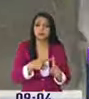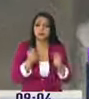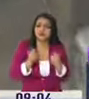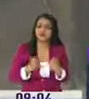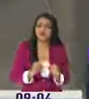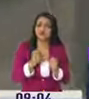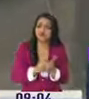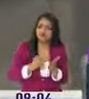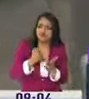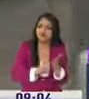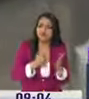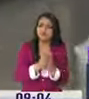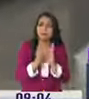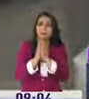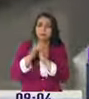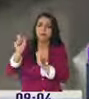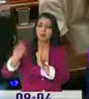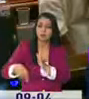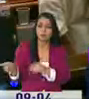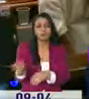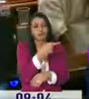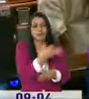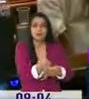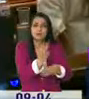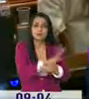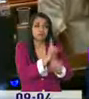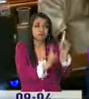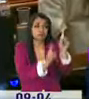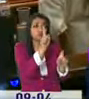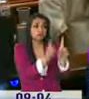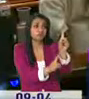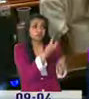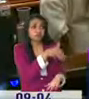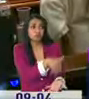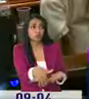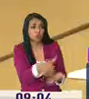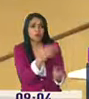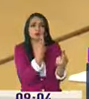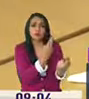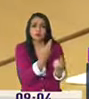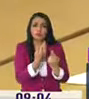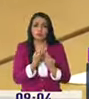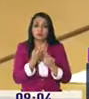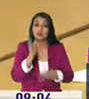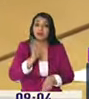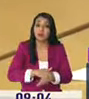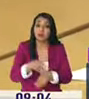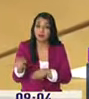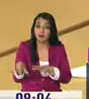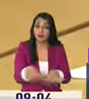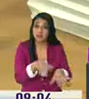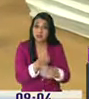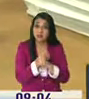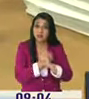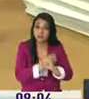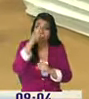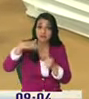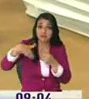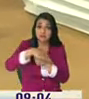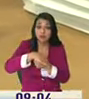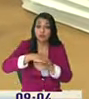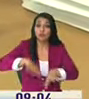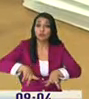exigiendo la presencia del procurador en la Asamblea para que responda ante estas inquietudes en torno a la actuación en defensa del Estado ante los hechos